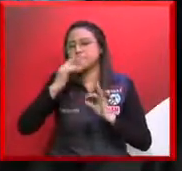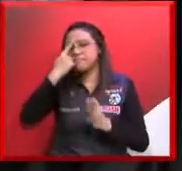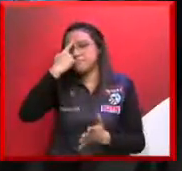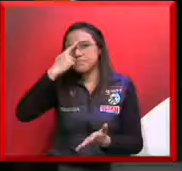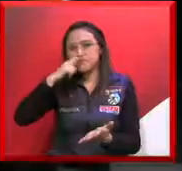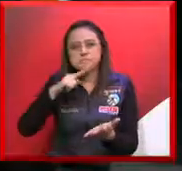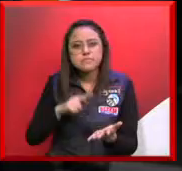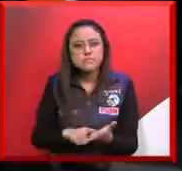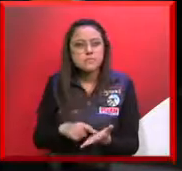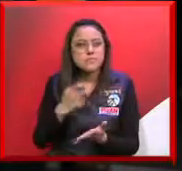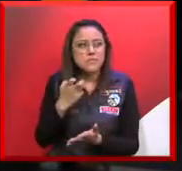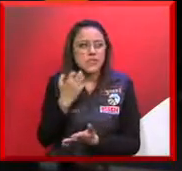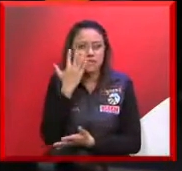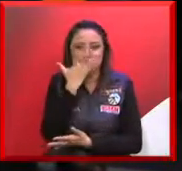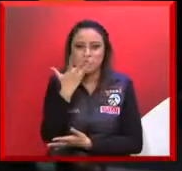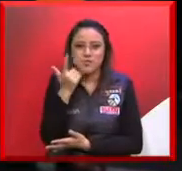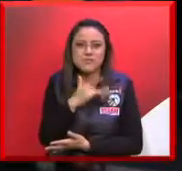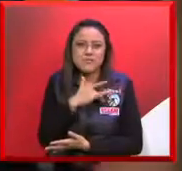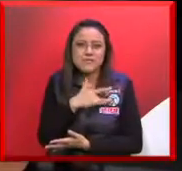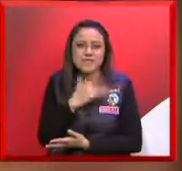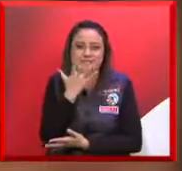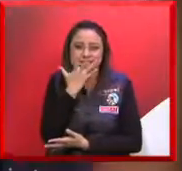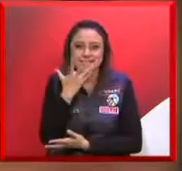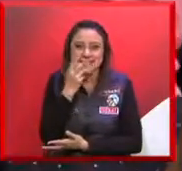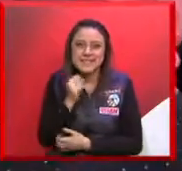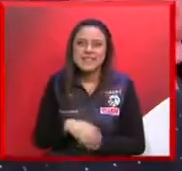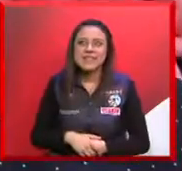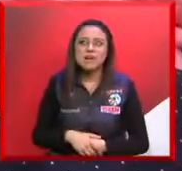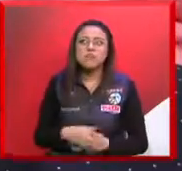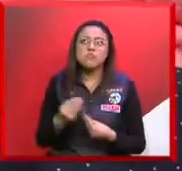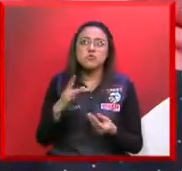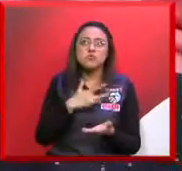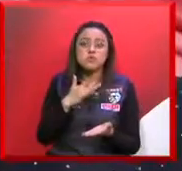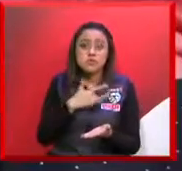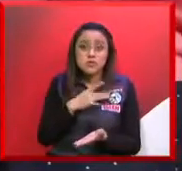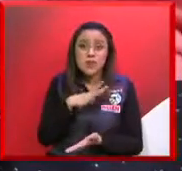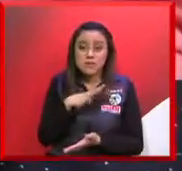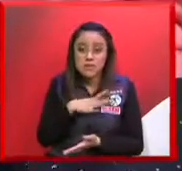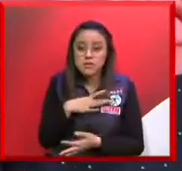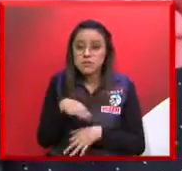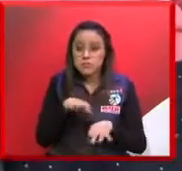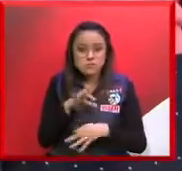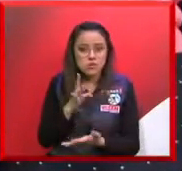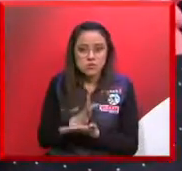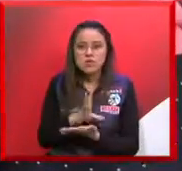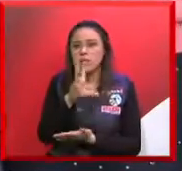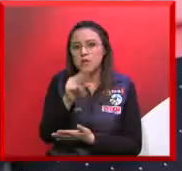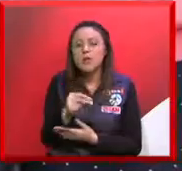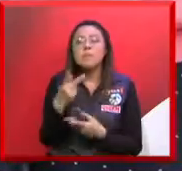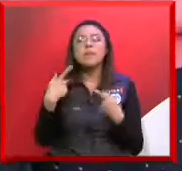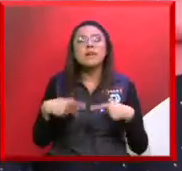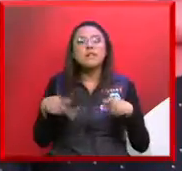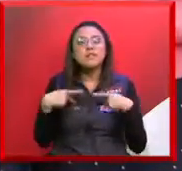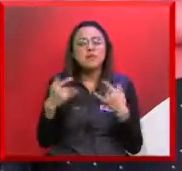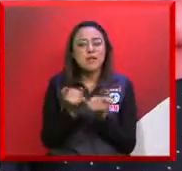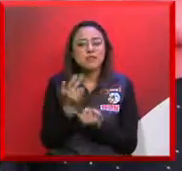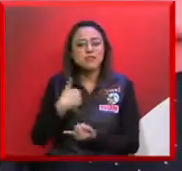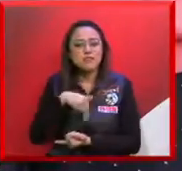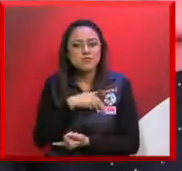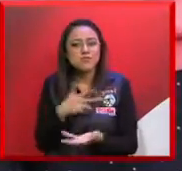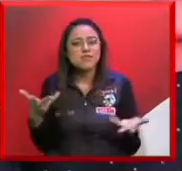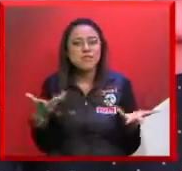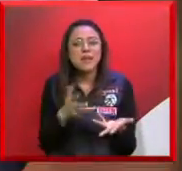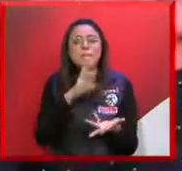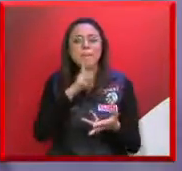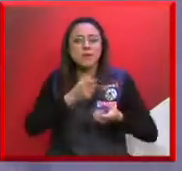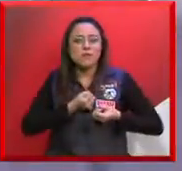que te llega al corazón. En el despacho de auditoría hay mucho corazón, hay más que solamente trabajo, sino hay gentes que nos dedicamos a dar